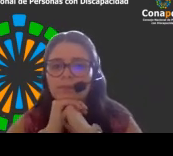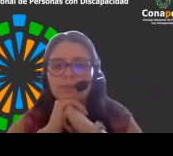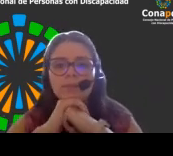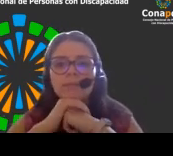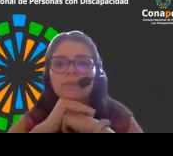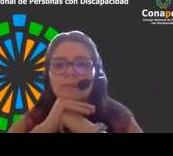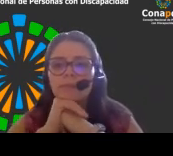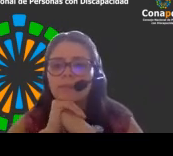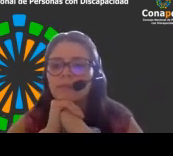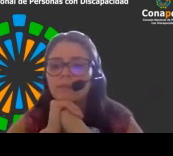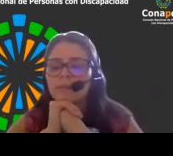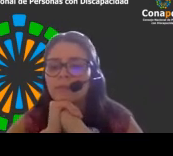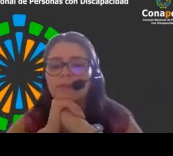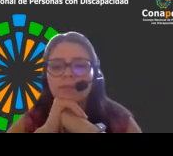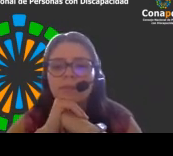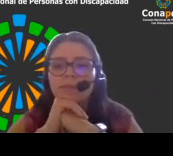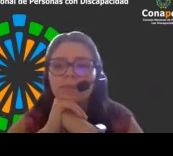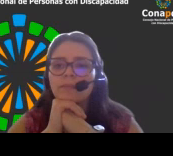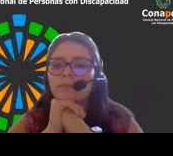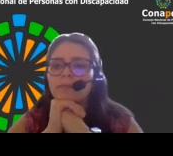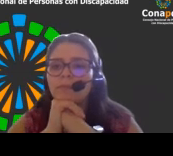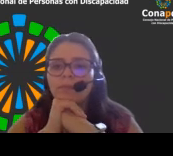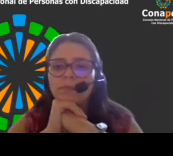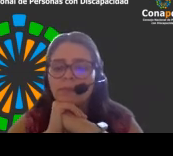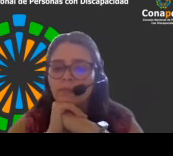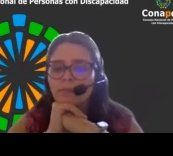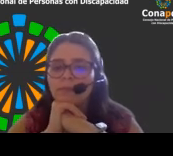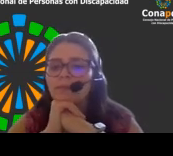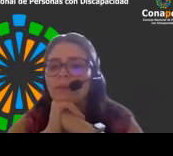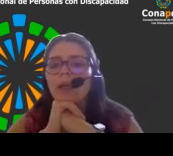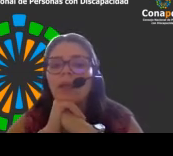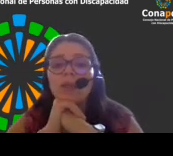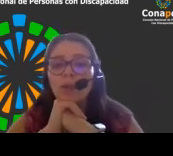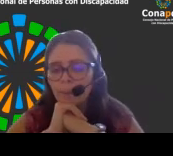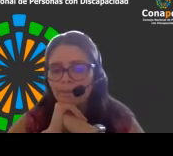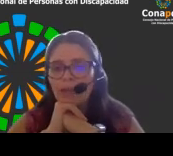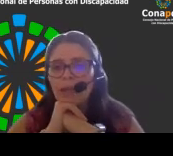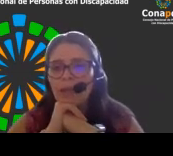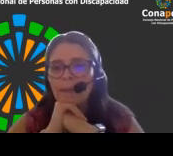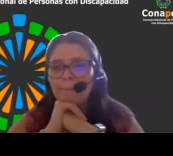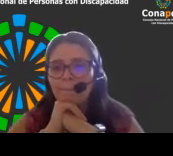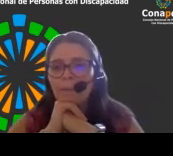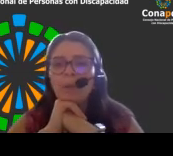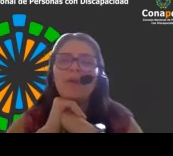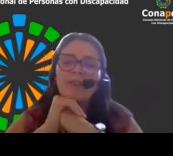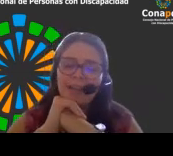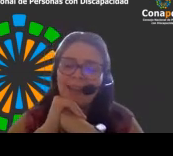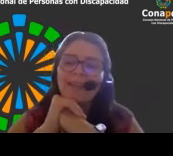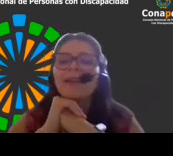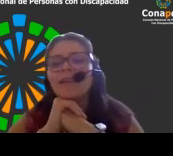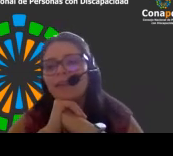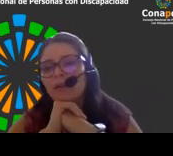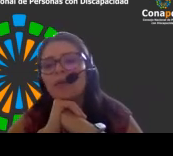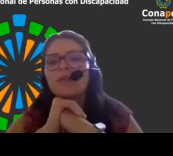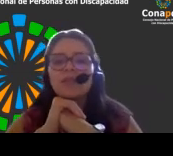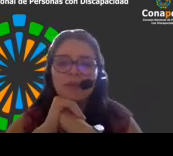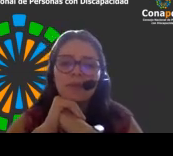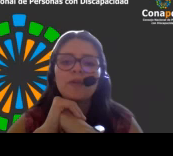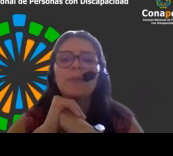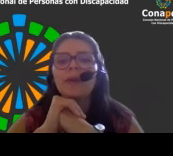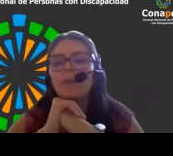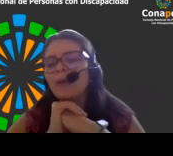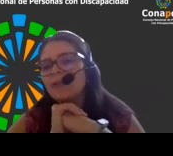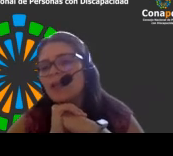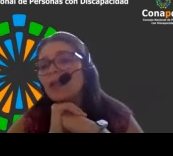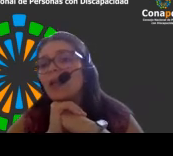es catalogado como discapacidad visual no Bueno en realidad hay que hacer todos